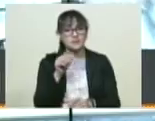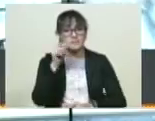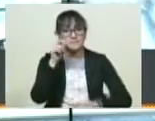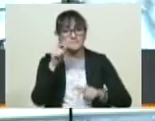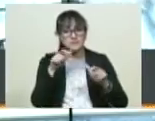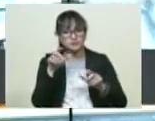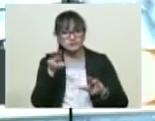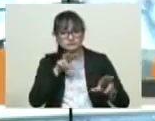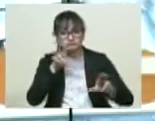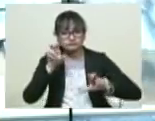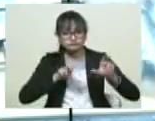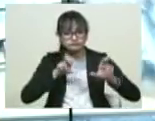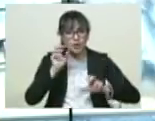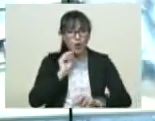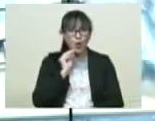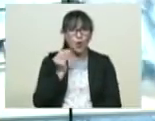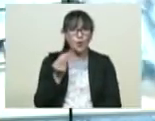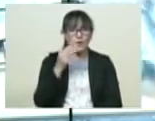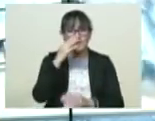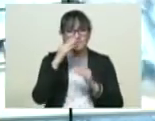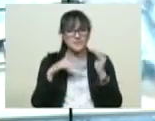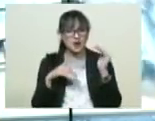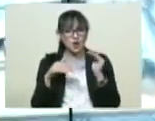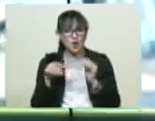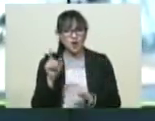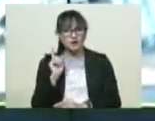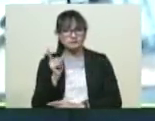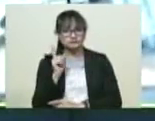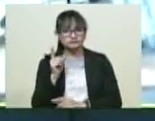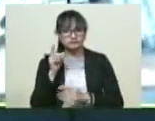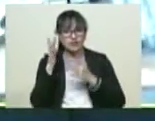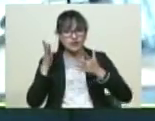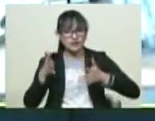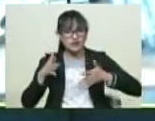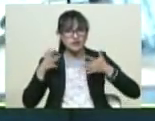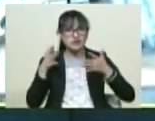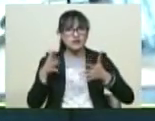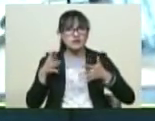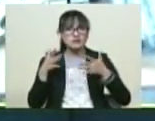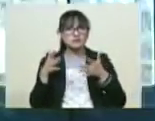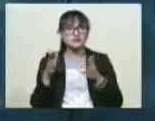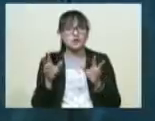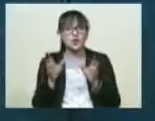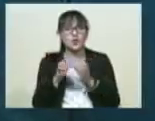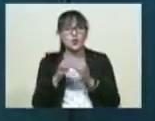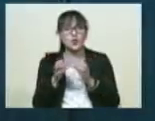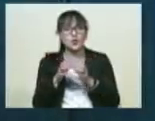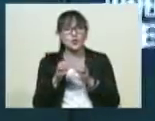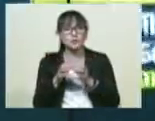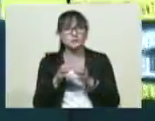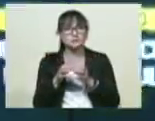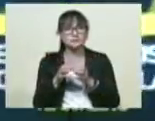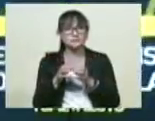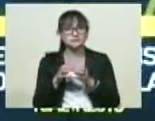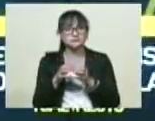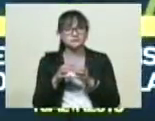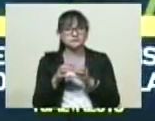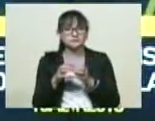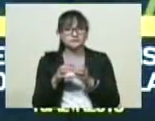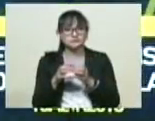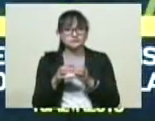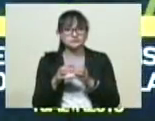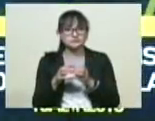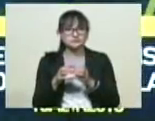jóvenes, entre ellos menores de edad, para incursionar en grupos que dejaban